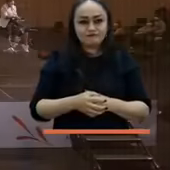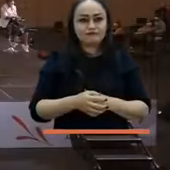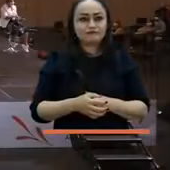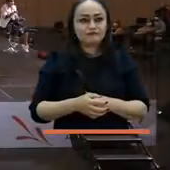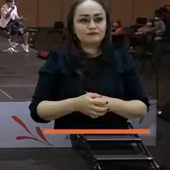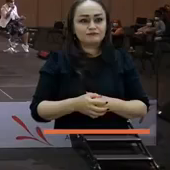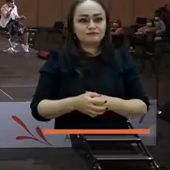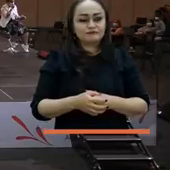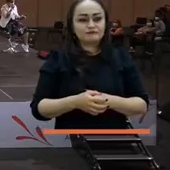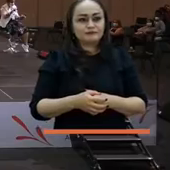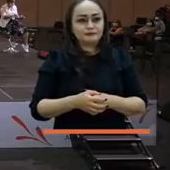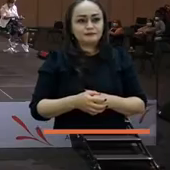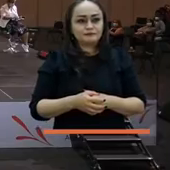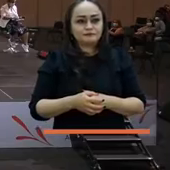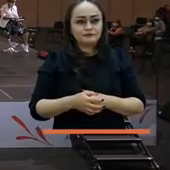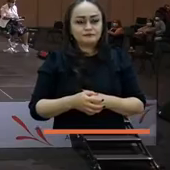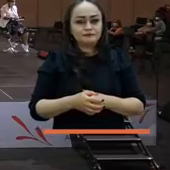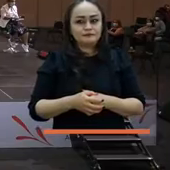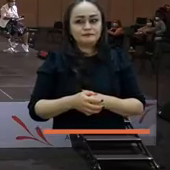tú